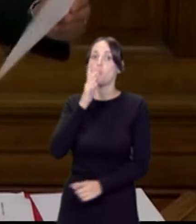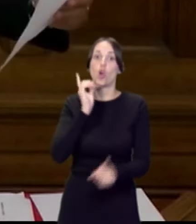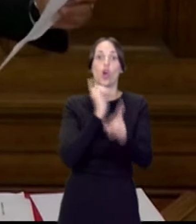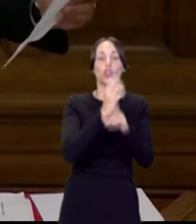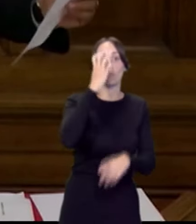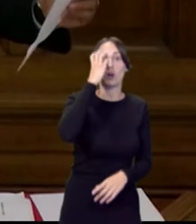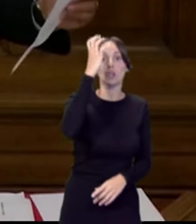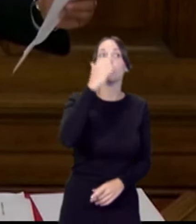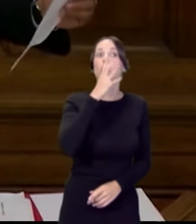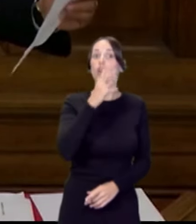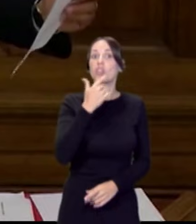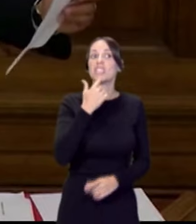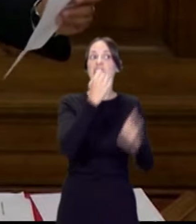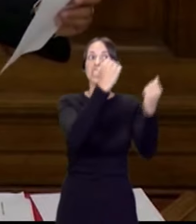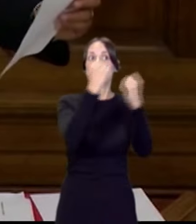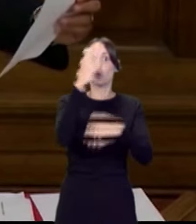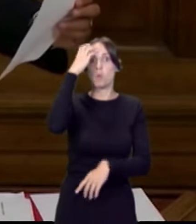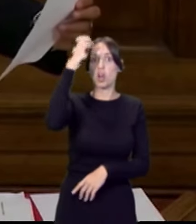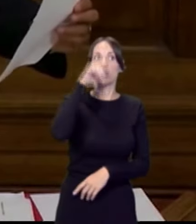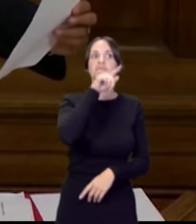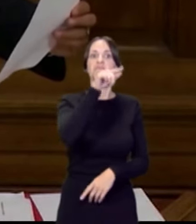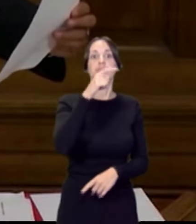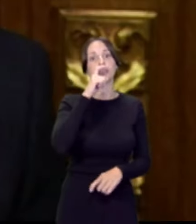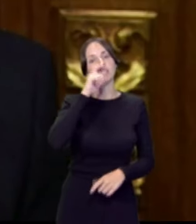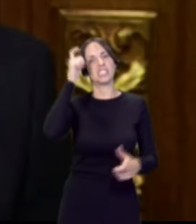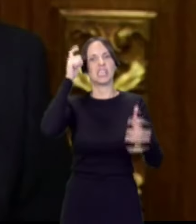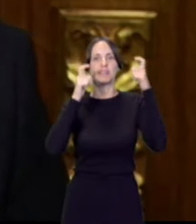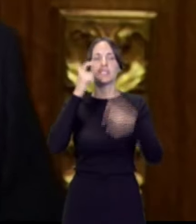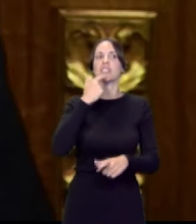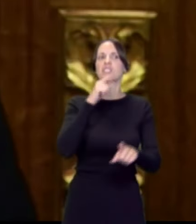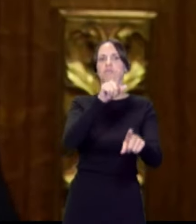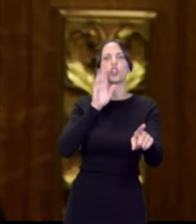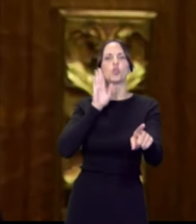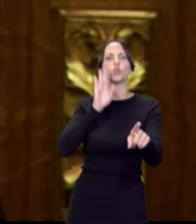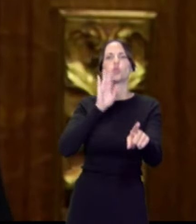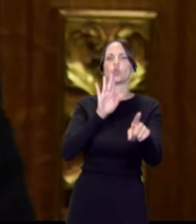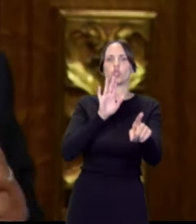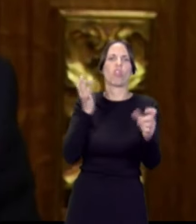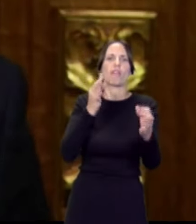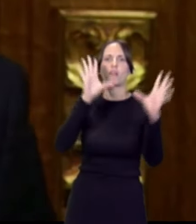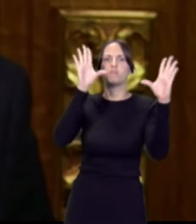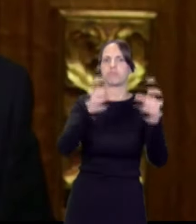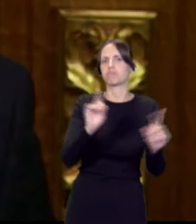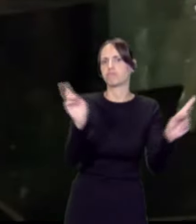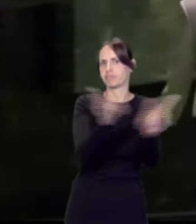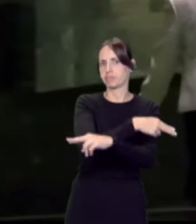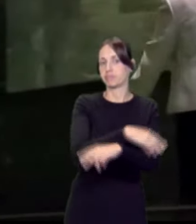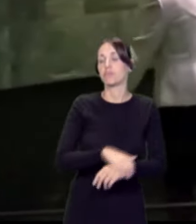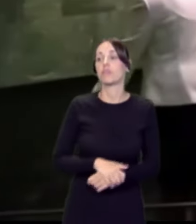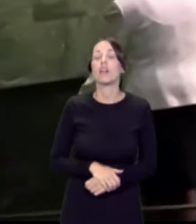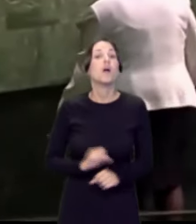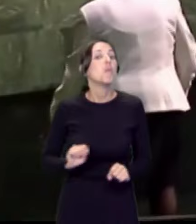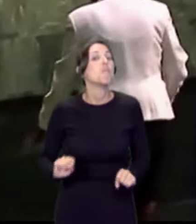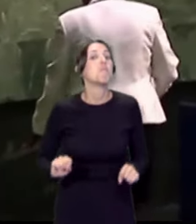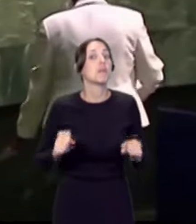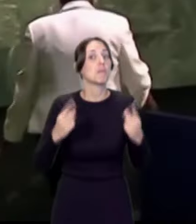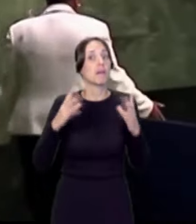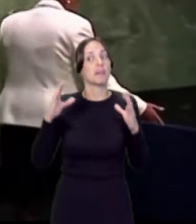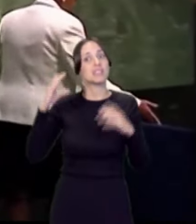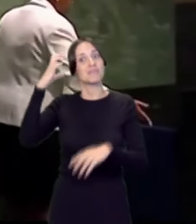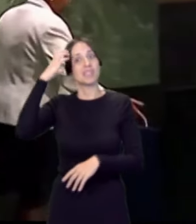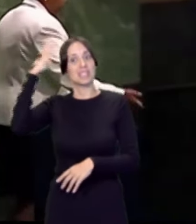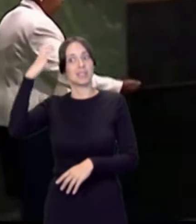que, según el Parlamento chavista, está vinculada a la corrupción y debe ser abolida. No es la primera vez que la Casa Real Española